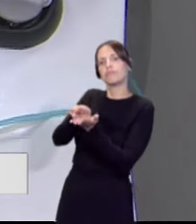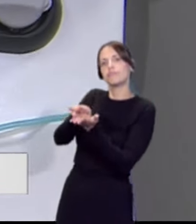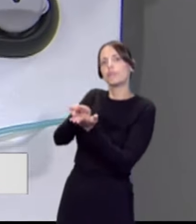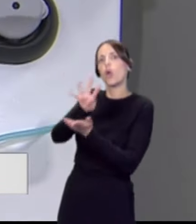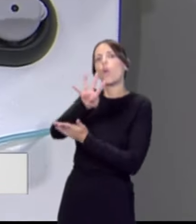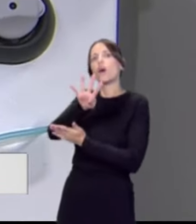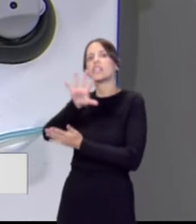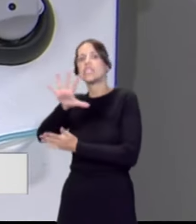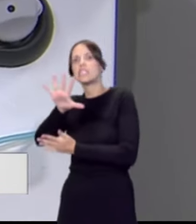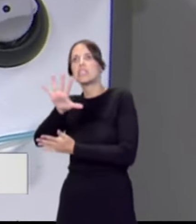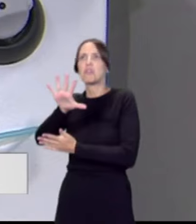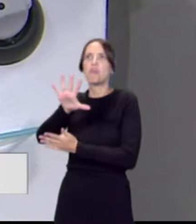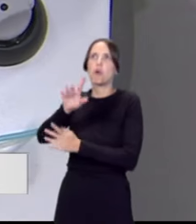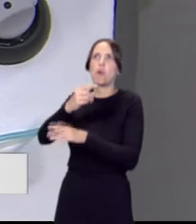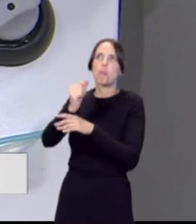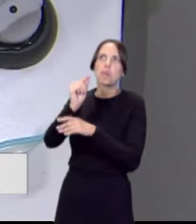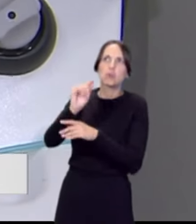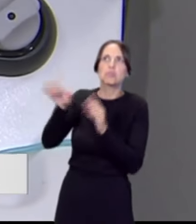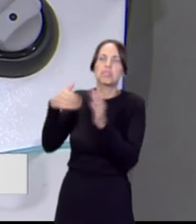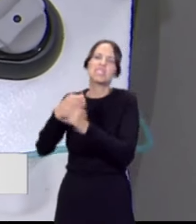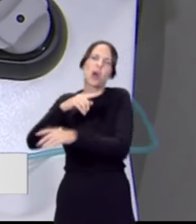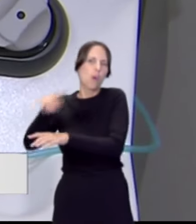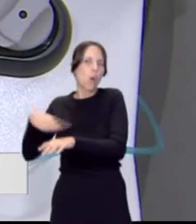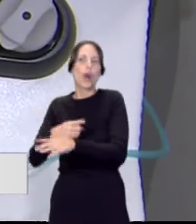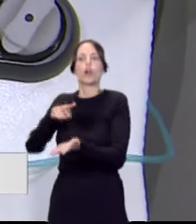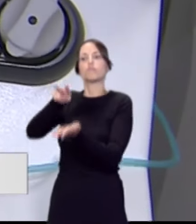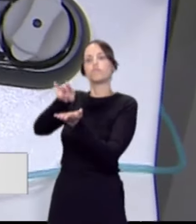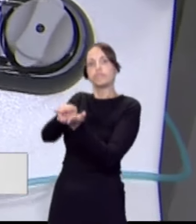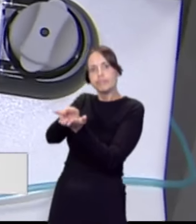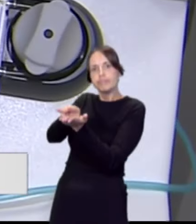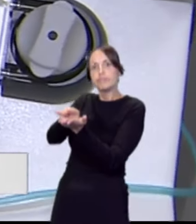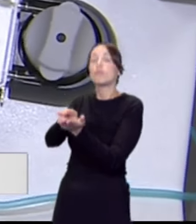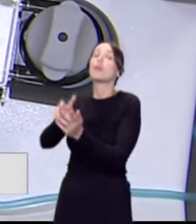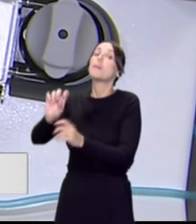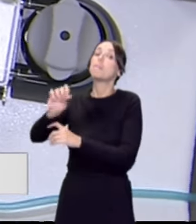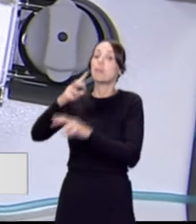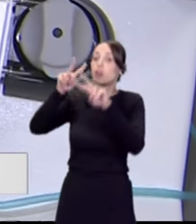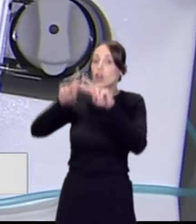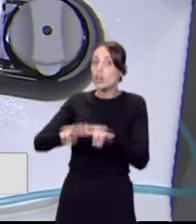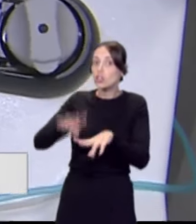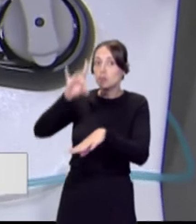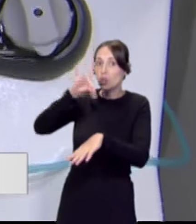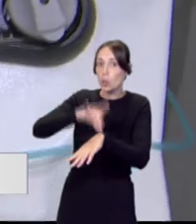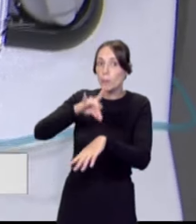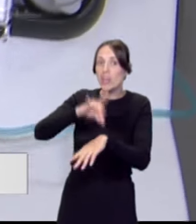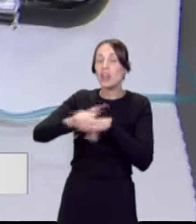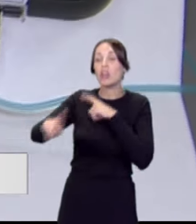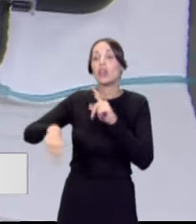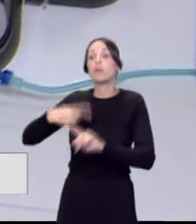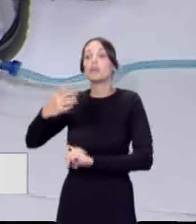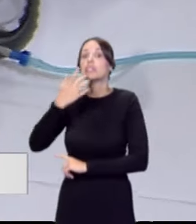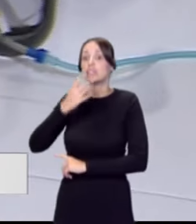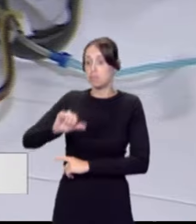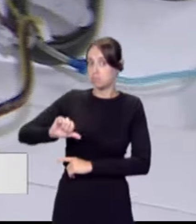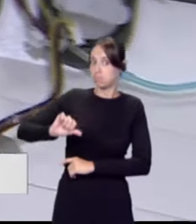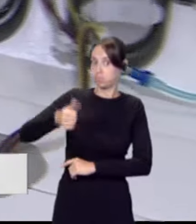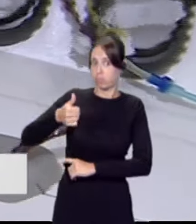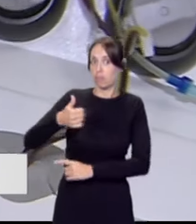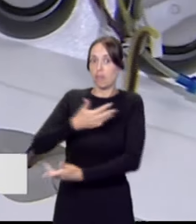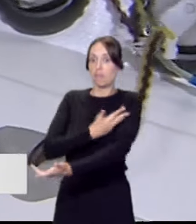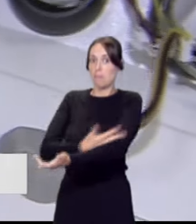45 minutos, una hora, vienes aquí, pasas un reconocimiento médico y luego, si estás apto para la